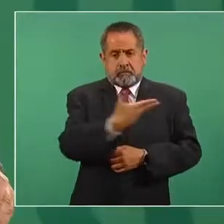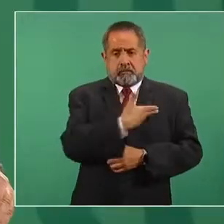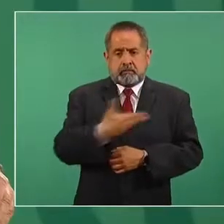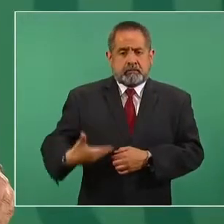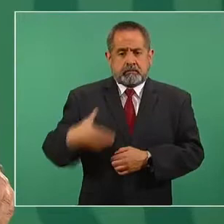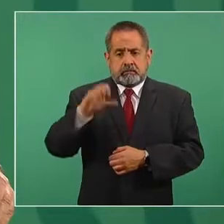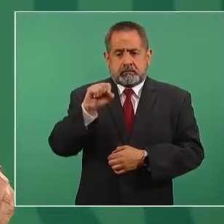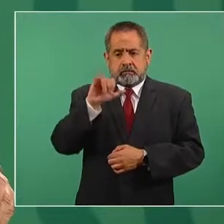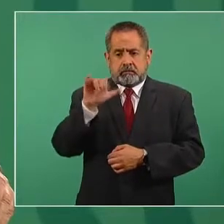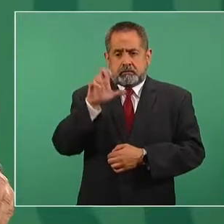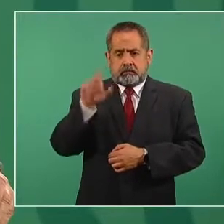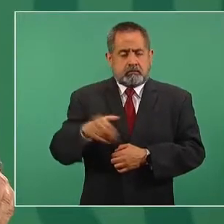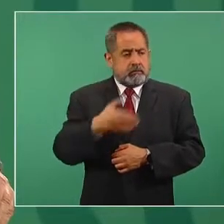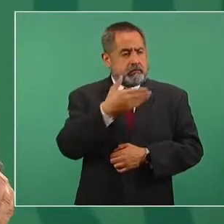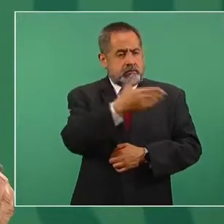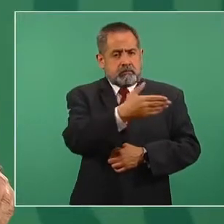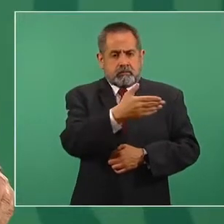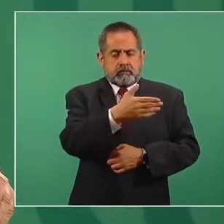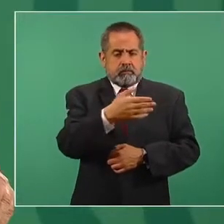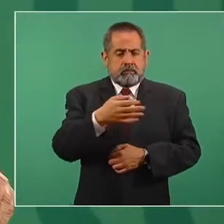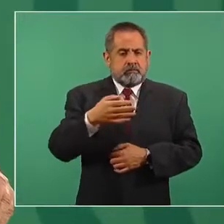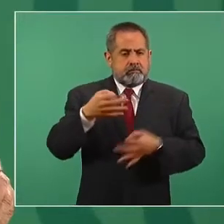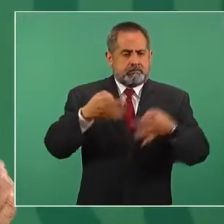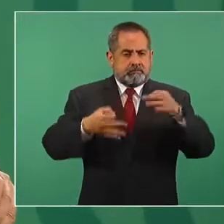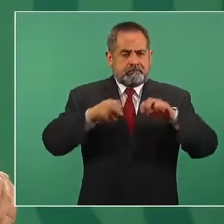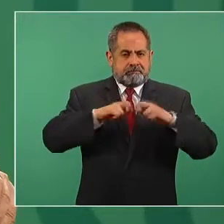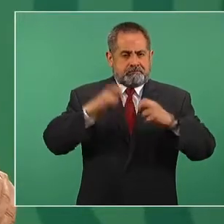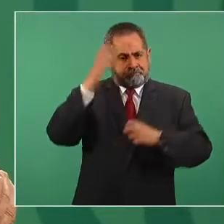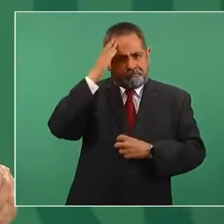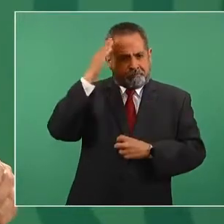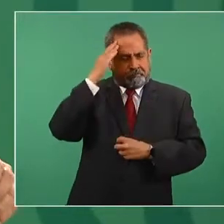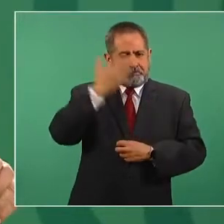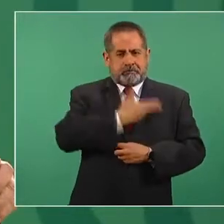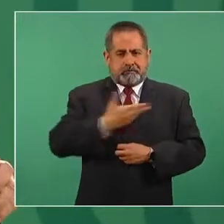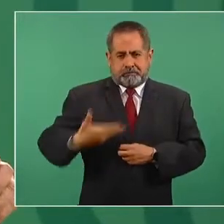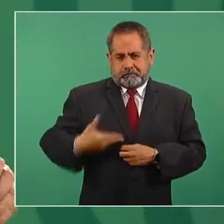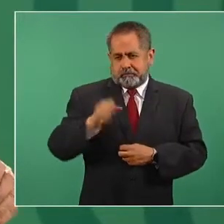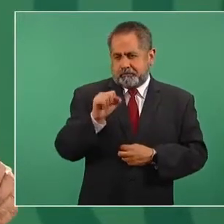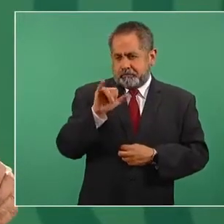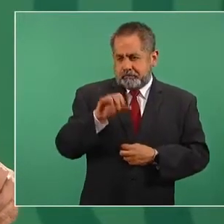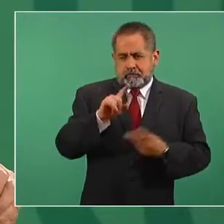Nación y del Consejo de la Judicatura Federal.